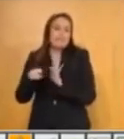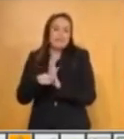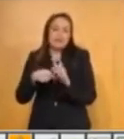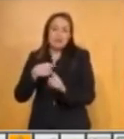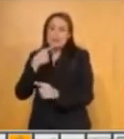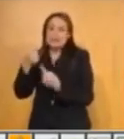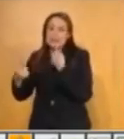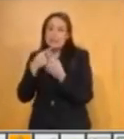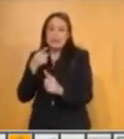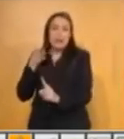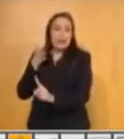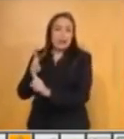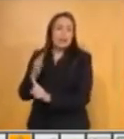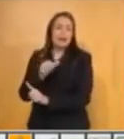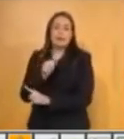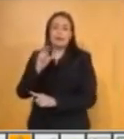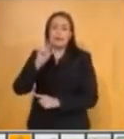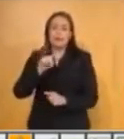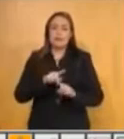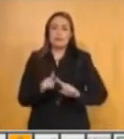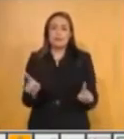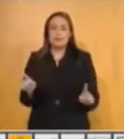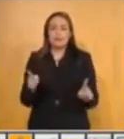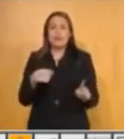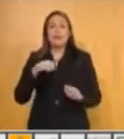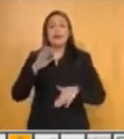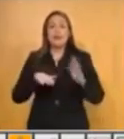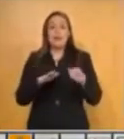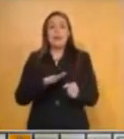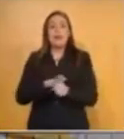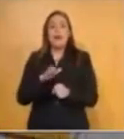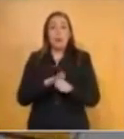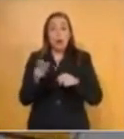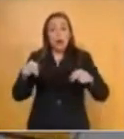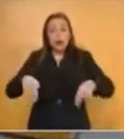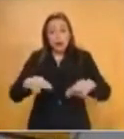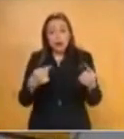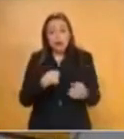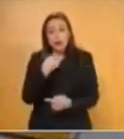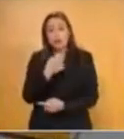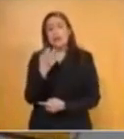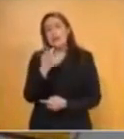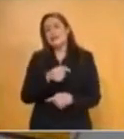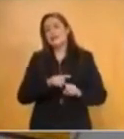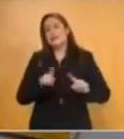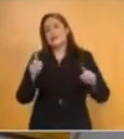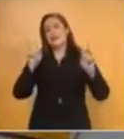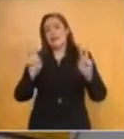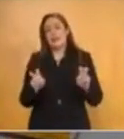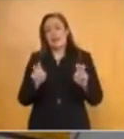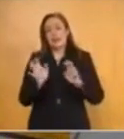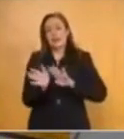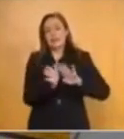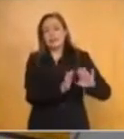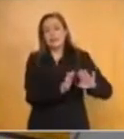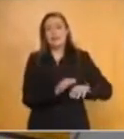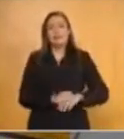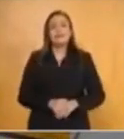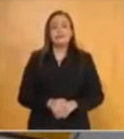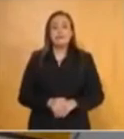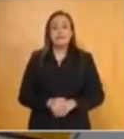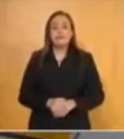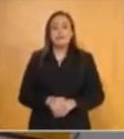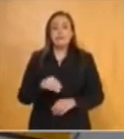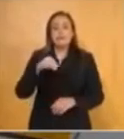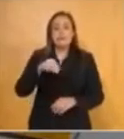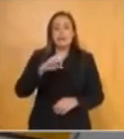eso es una mala persona, ¿ok? Va a depender del tipo de broma y bueno, ese ya sería otro tema. Wealthy dijimos que era para alguien